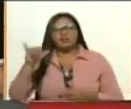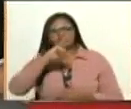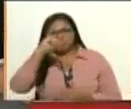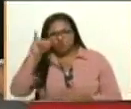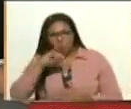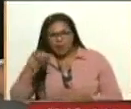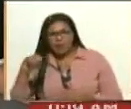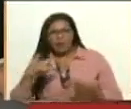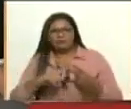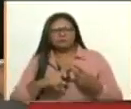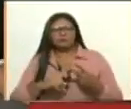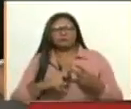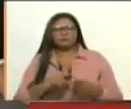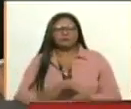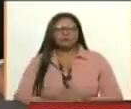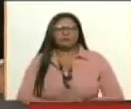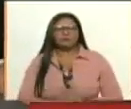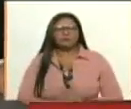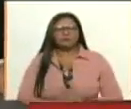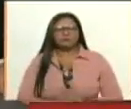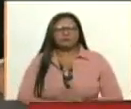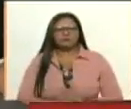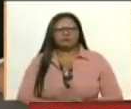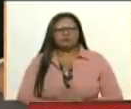Estado Zulia.